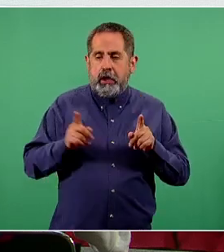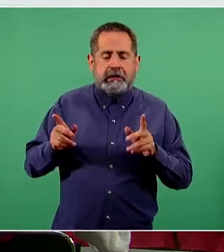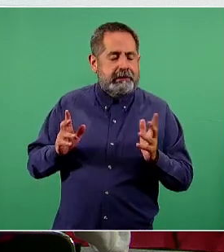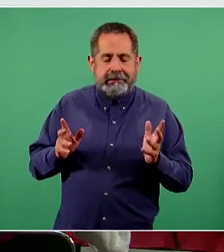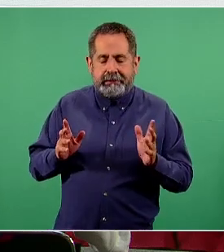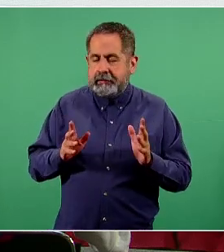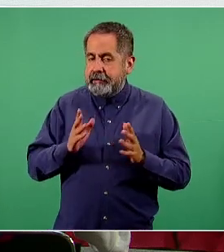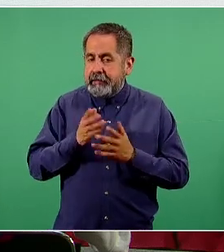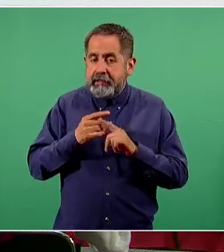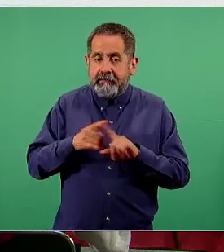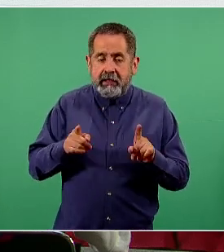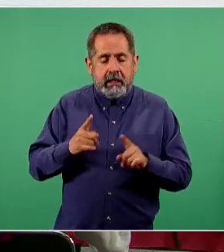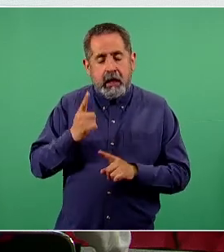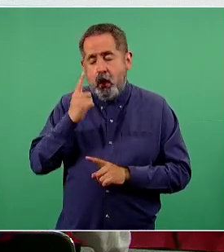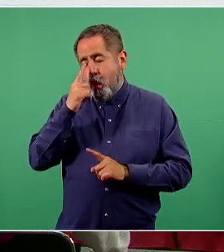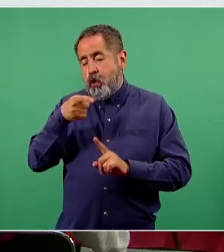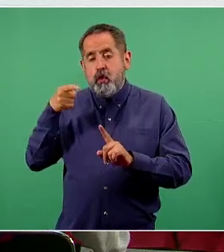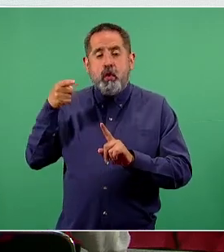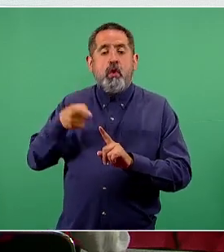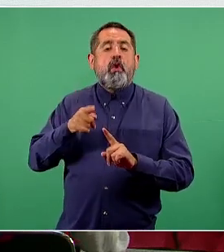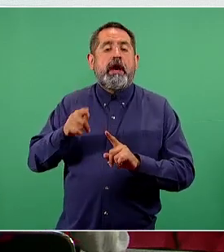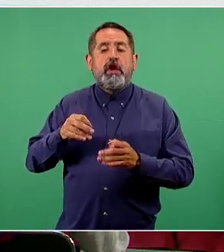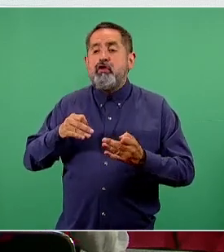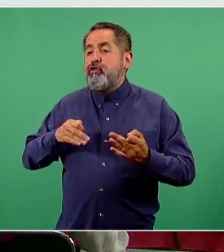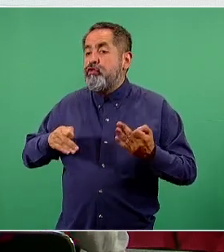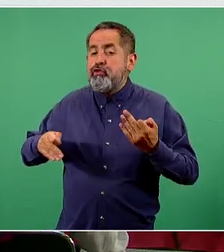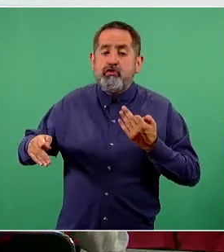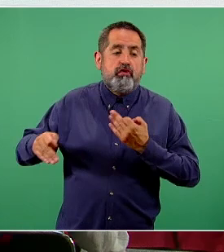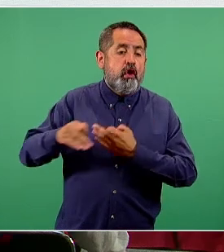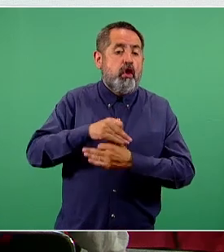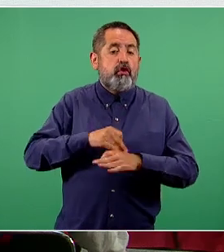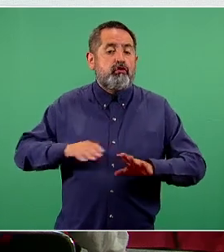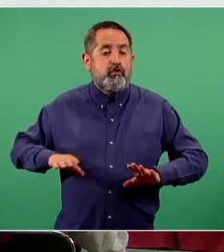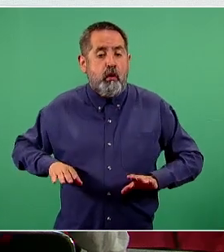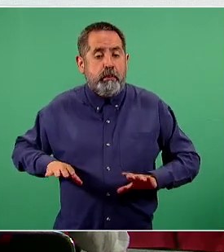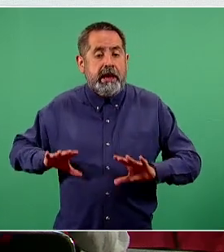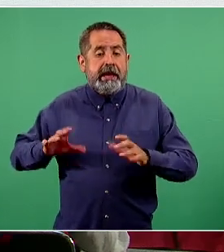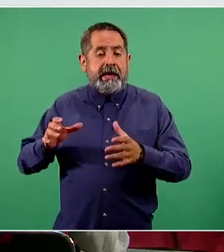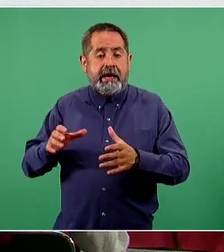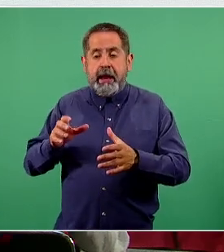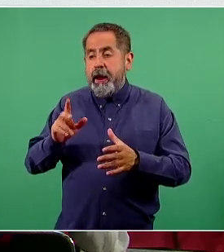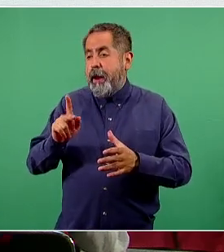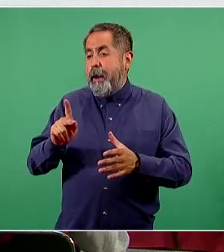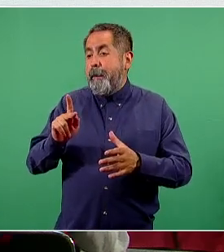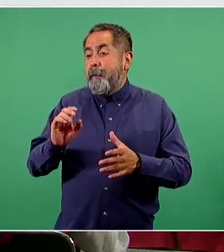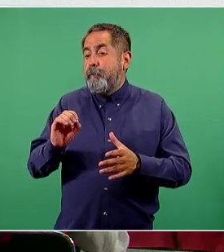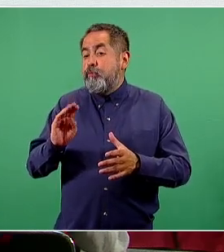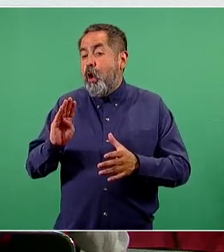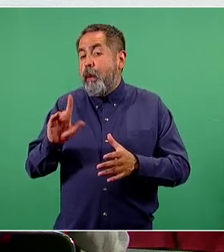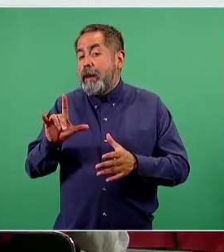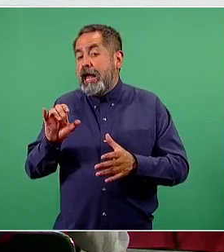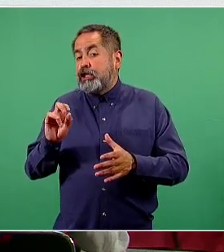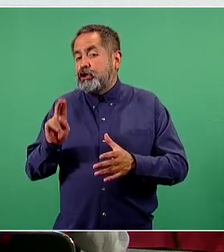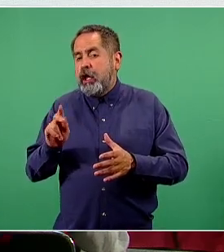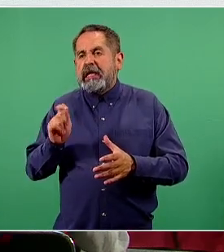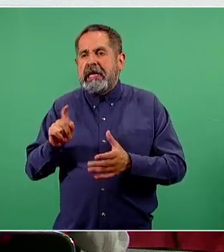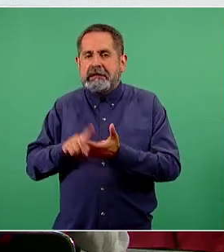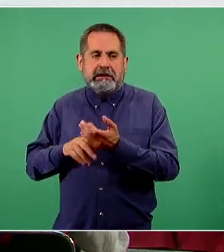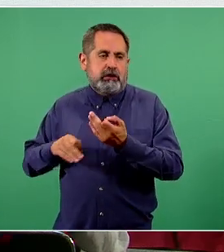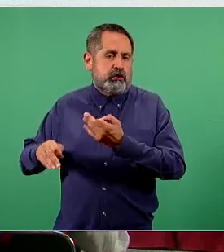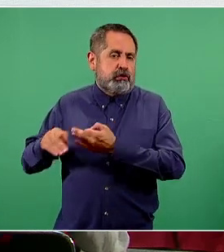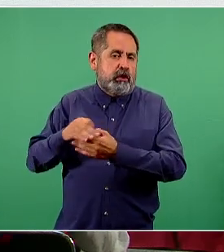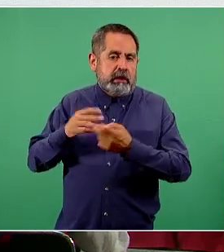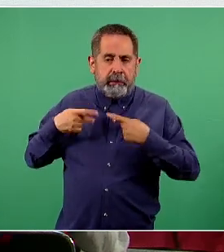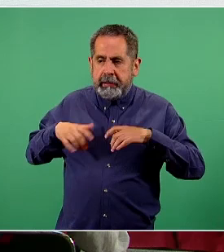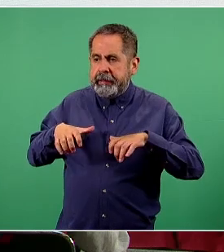claro que el interés superior es el interés colectivo, es el interés poblacional, del conjunto de la población mexicana,